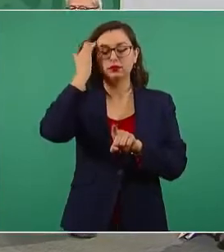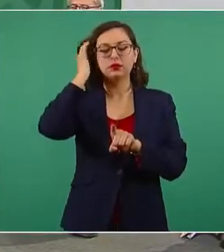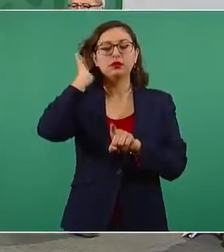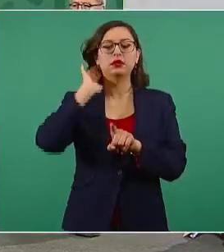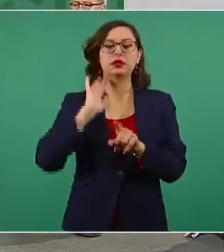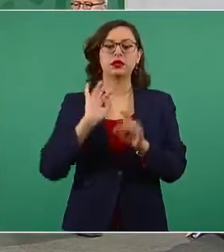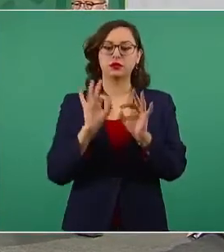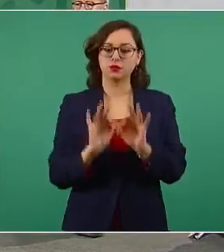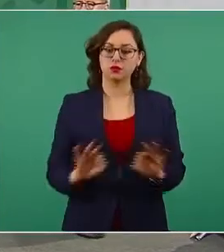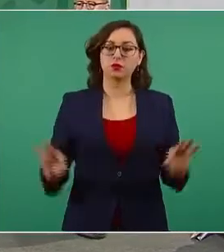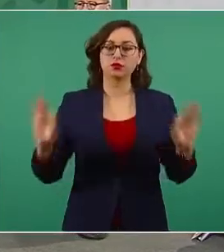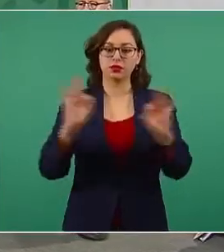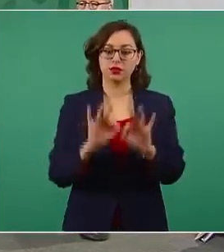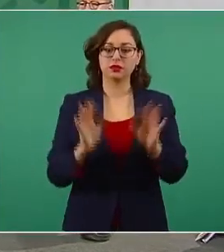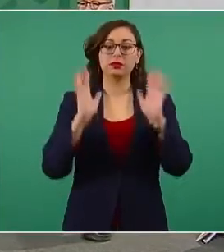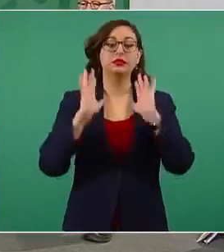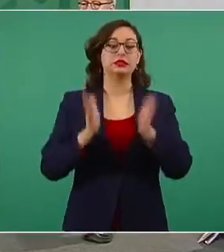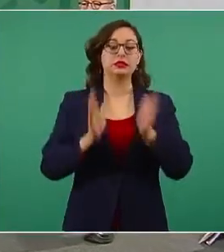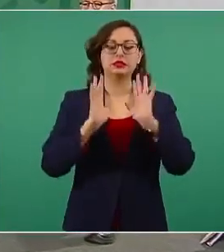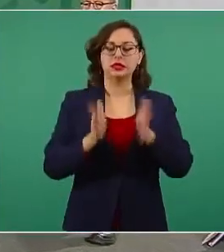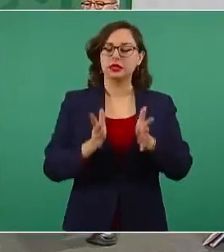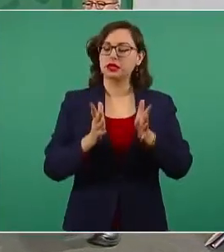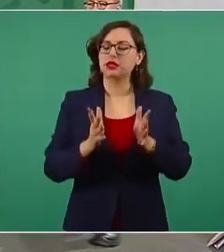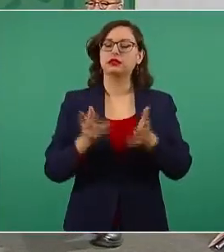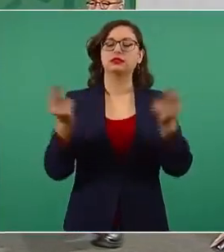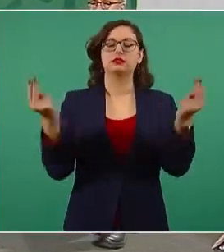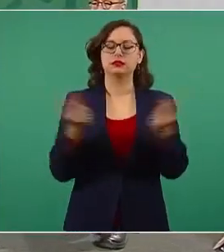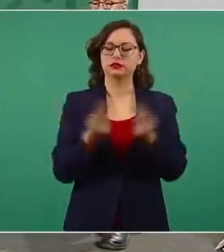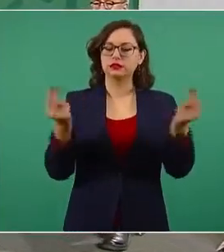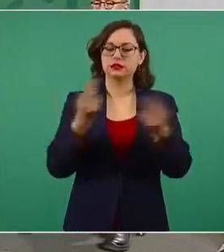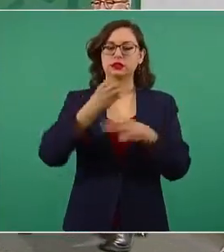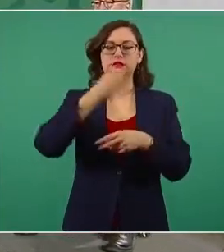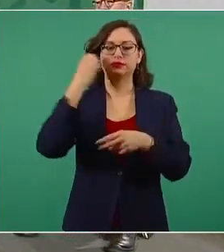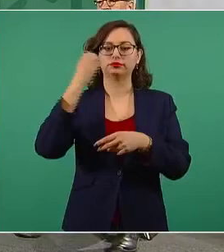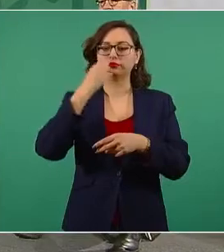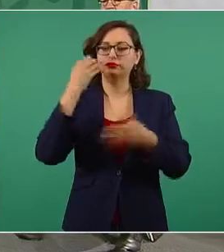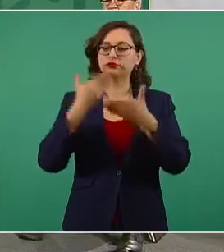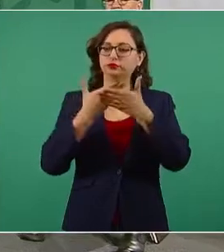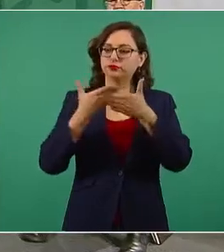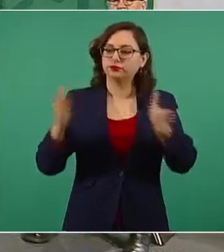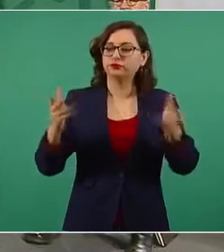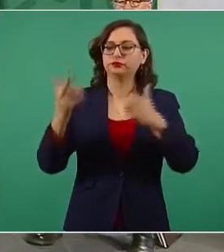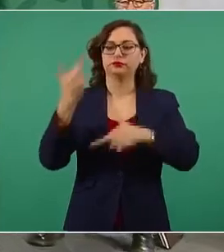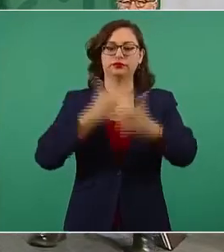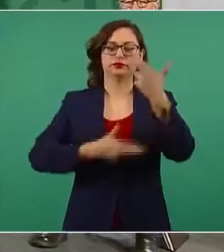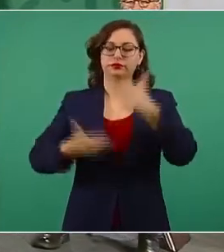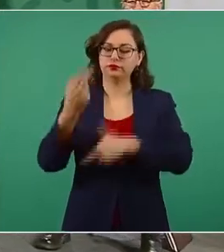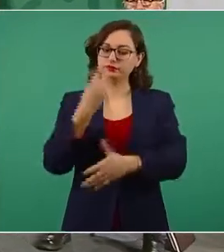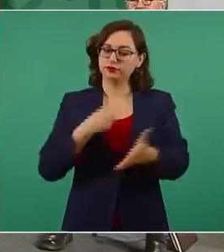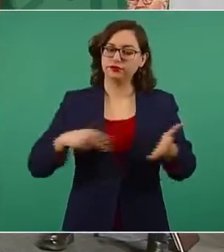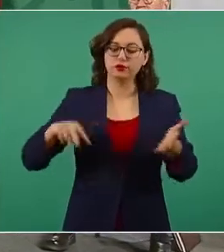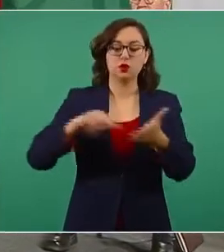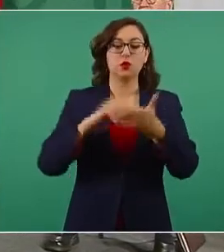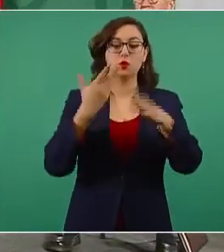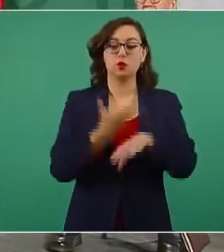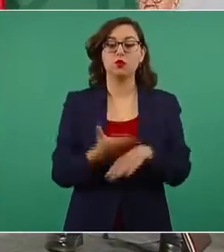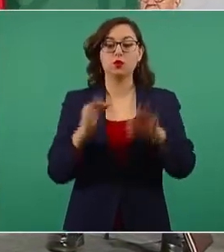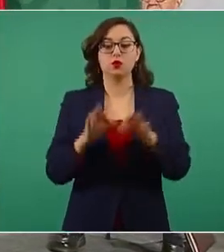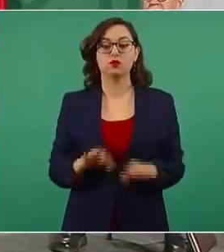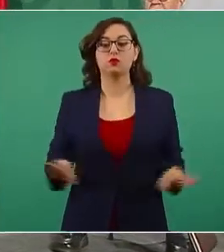necesitamos regresar a clases presenciales. Es muy importante, es